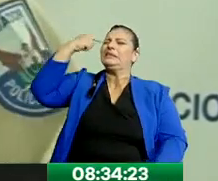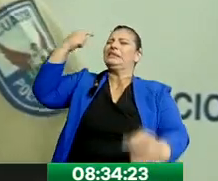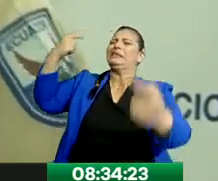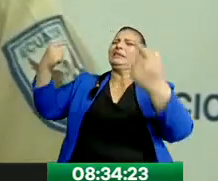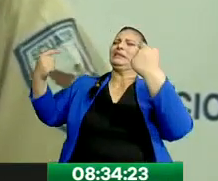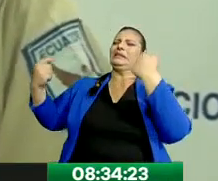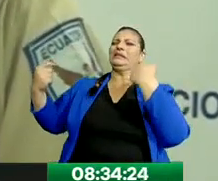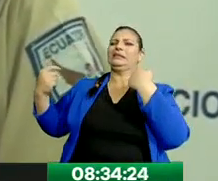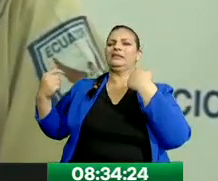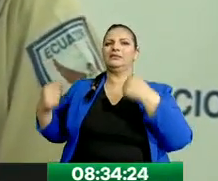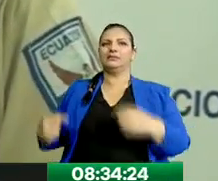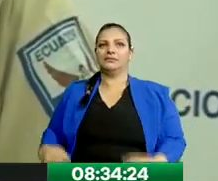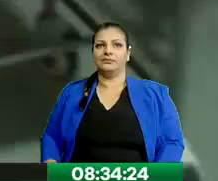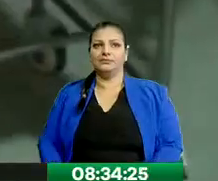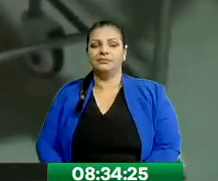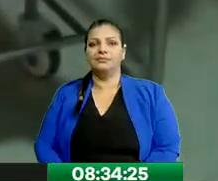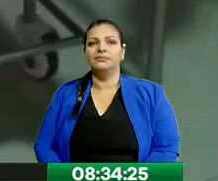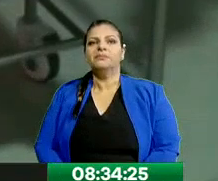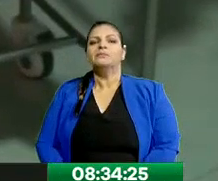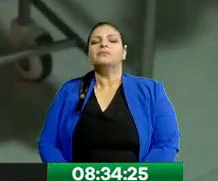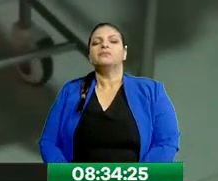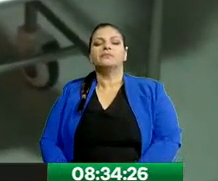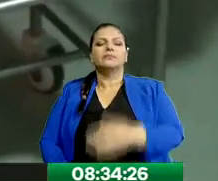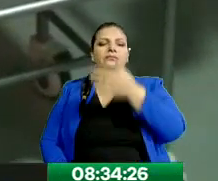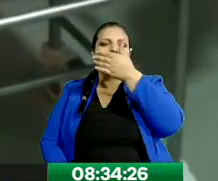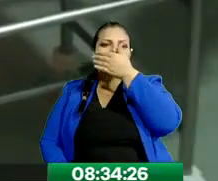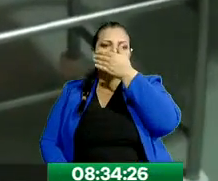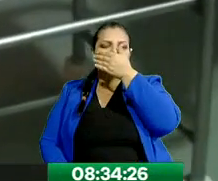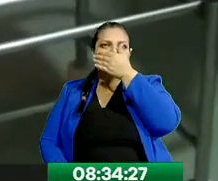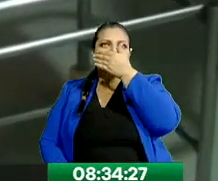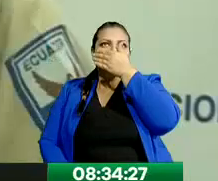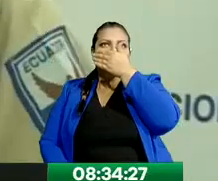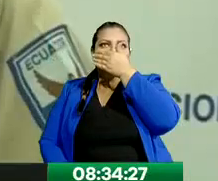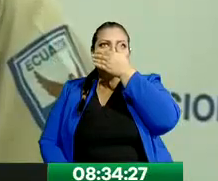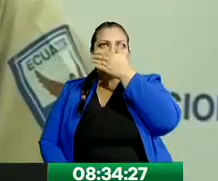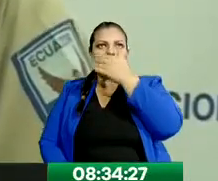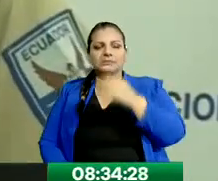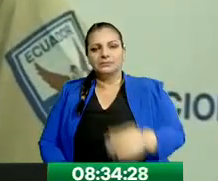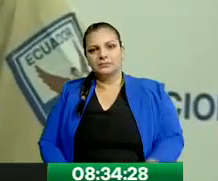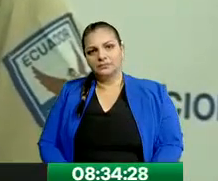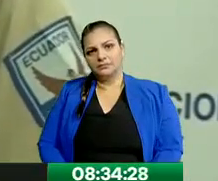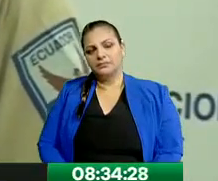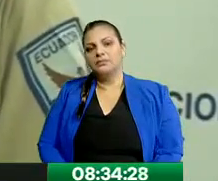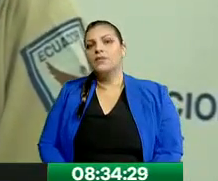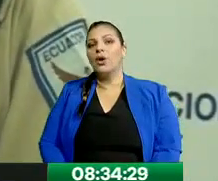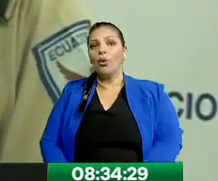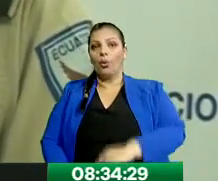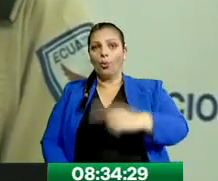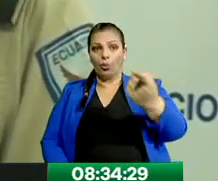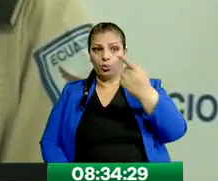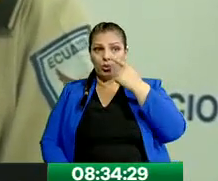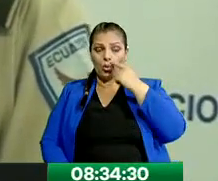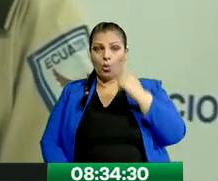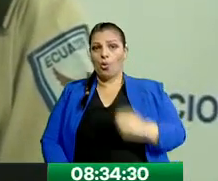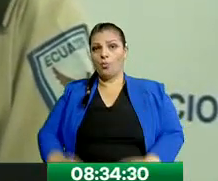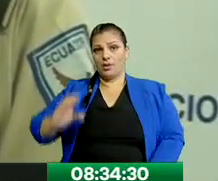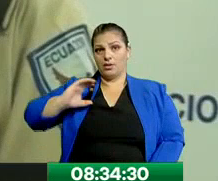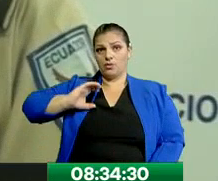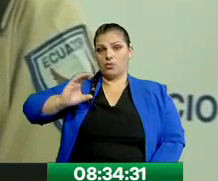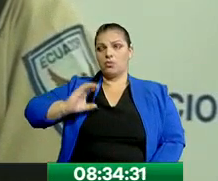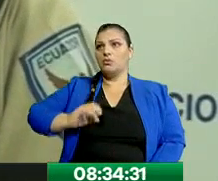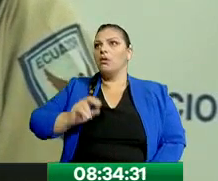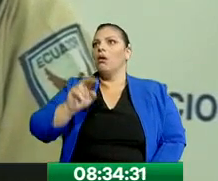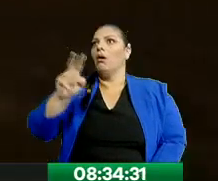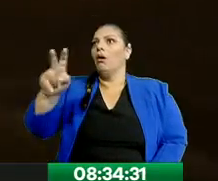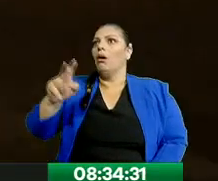se coloca a resguardo de una columna que se encontraba en el sector, y eso es lo que le salva la vida, porque si no, hubiéramos tenido dos muertes violentas